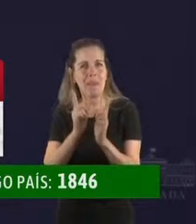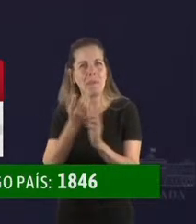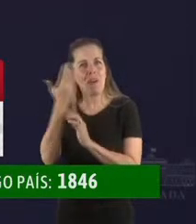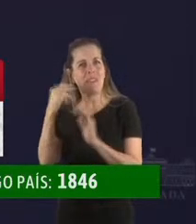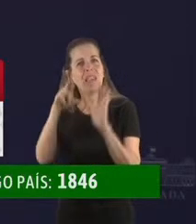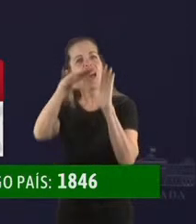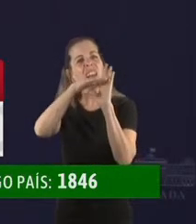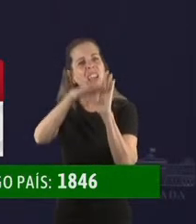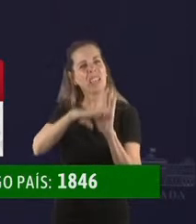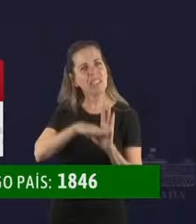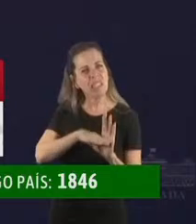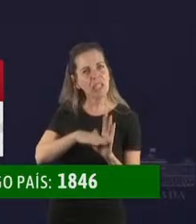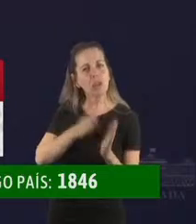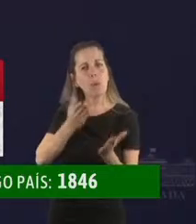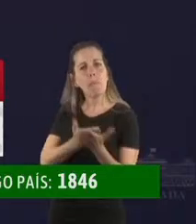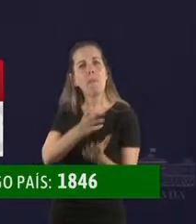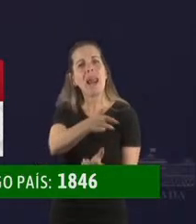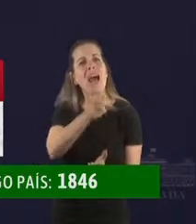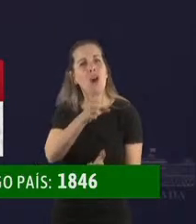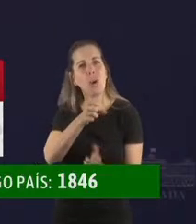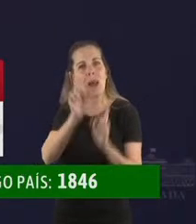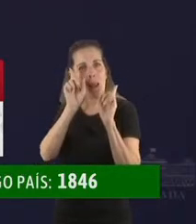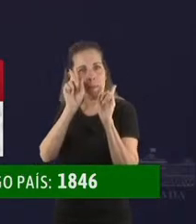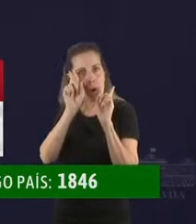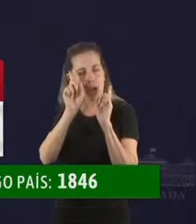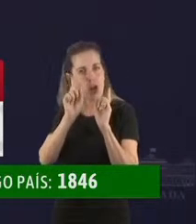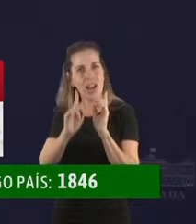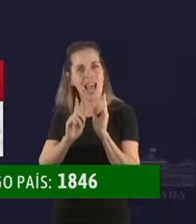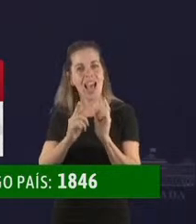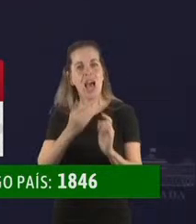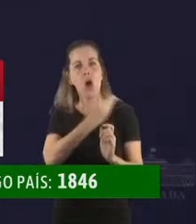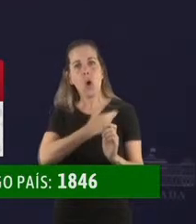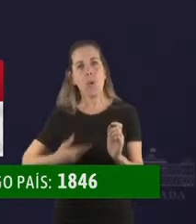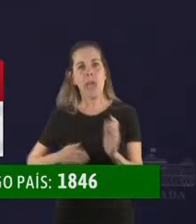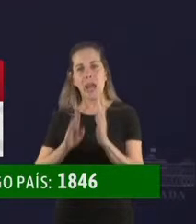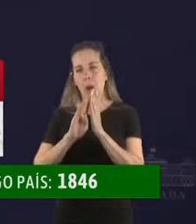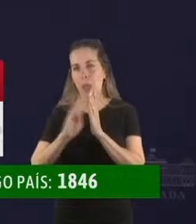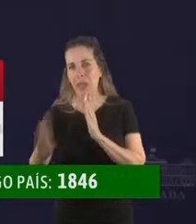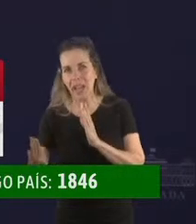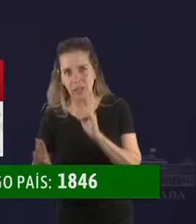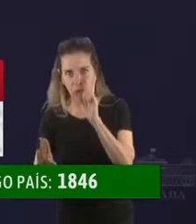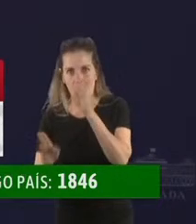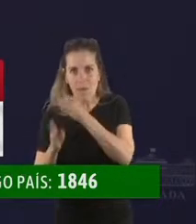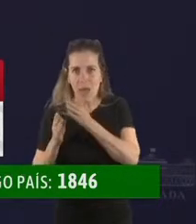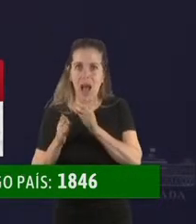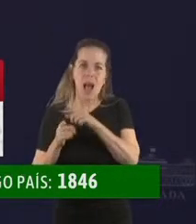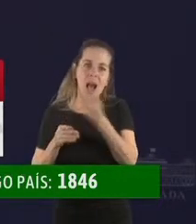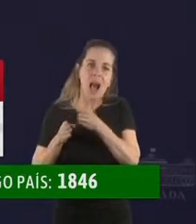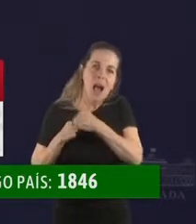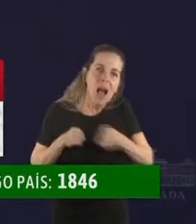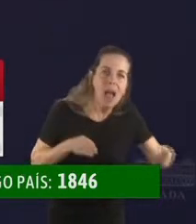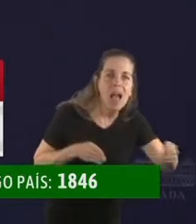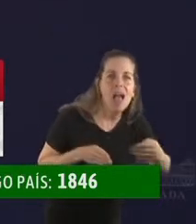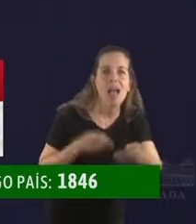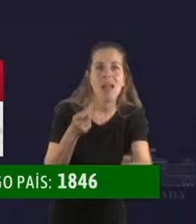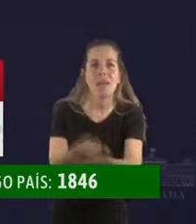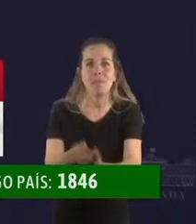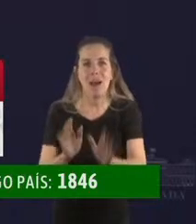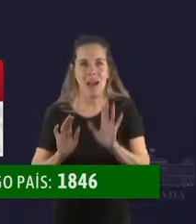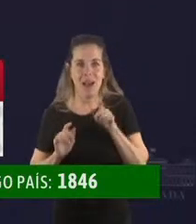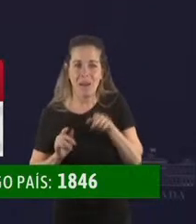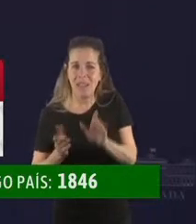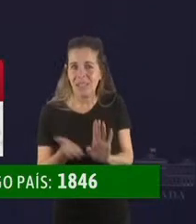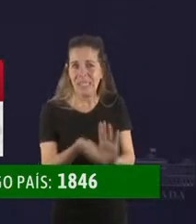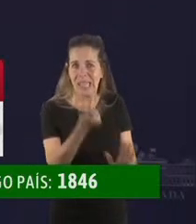pedían donde el intermediario aprovechaba para hacer negocios con cada uno de ustedes sino que además va a estar